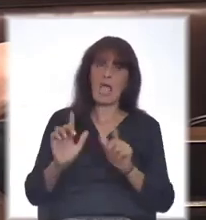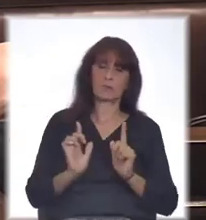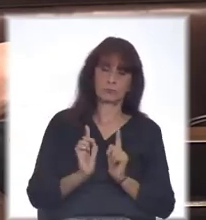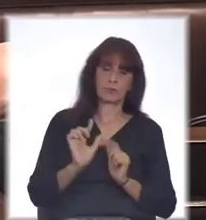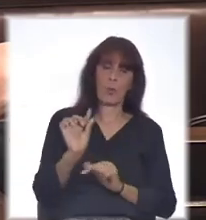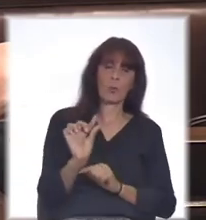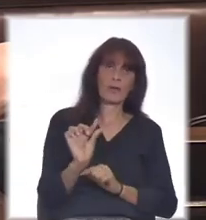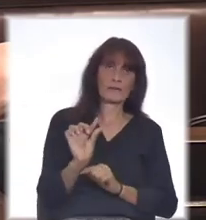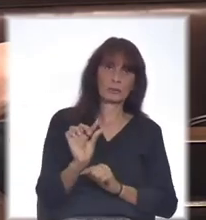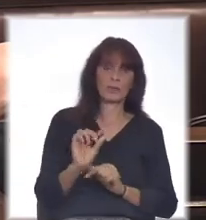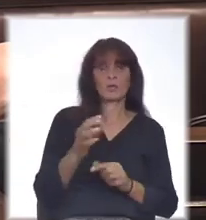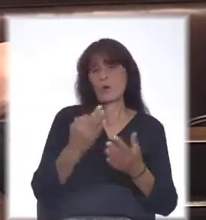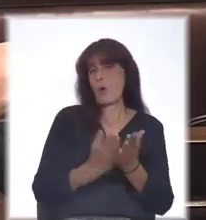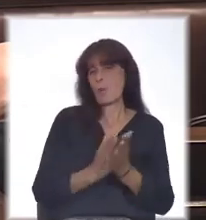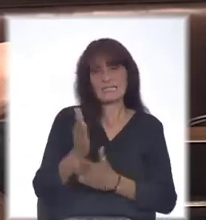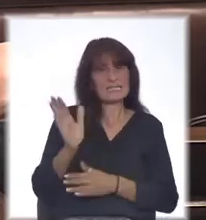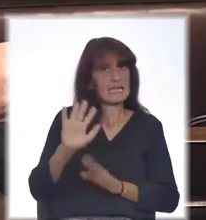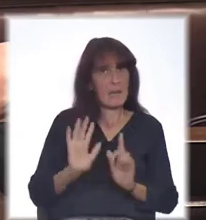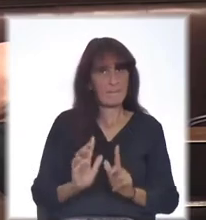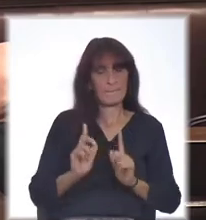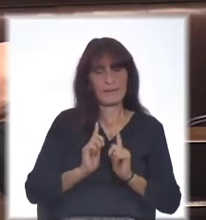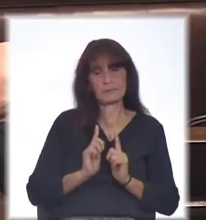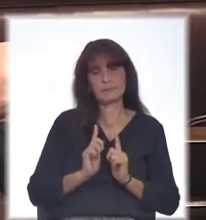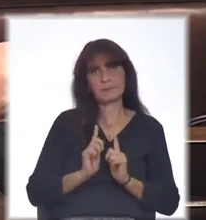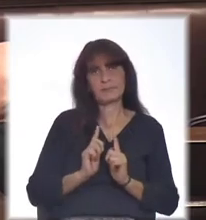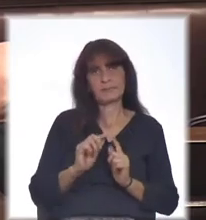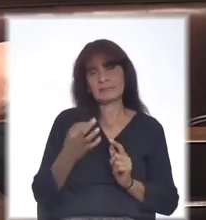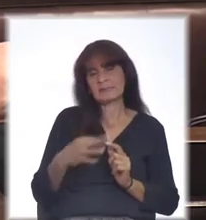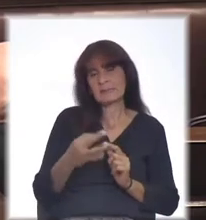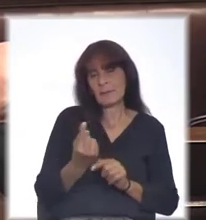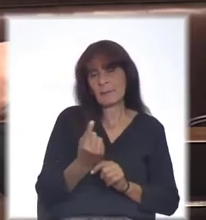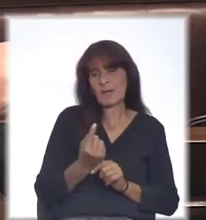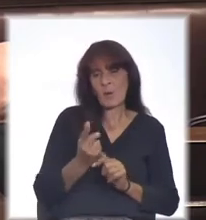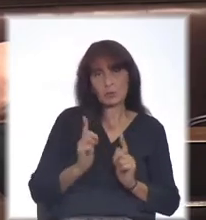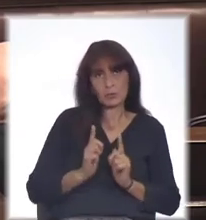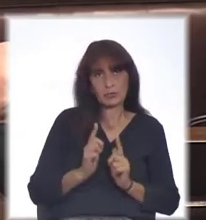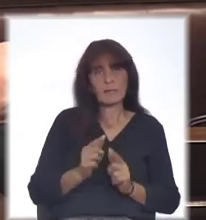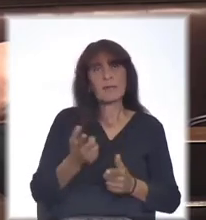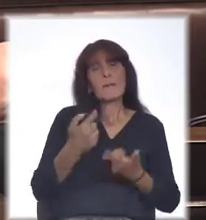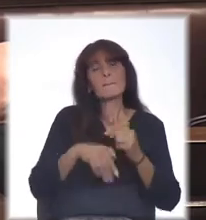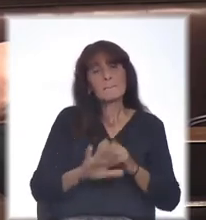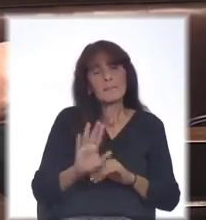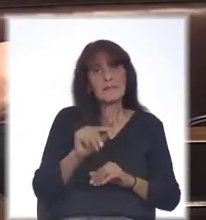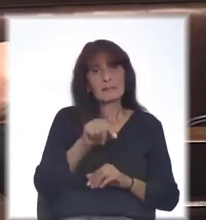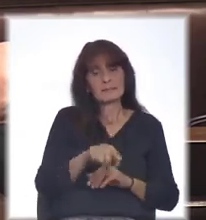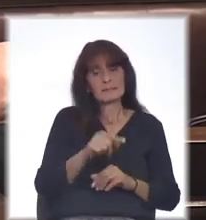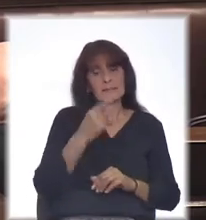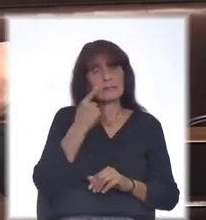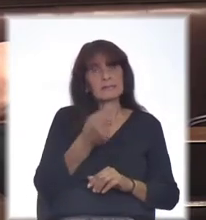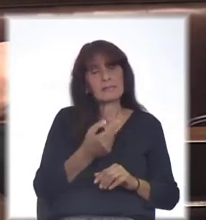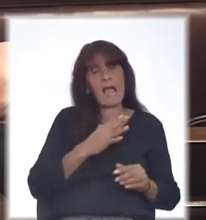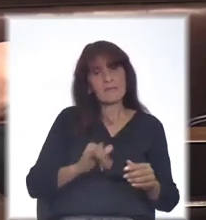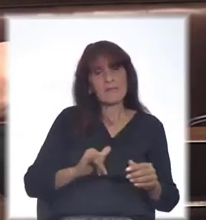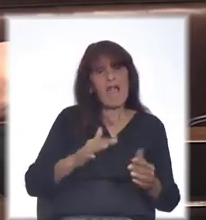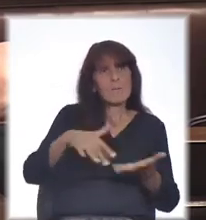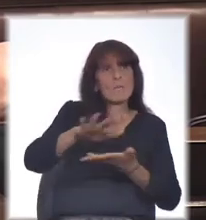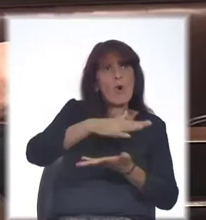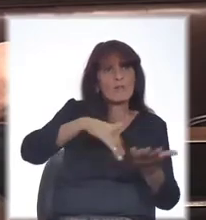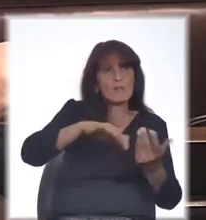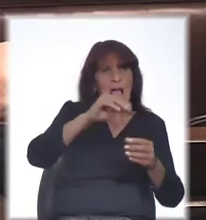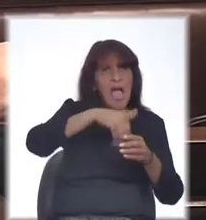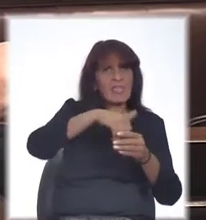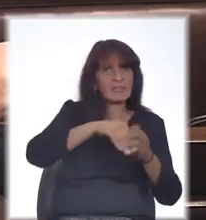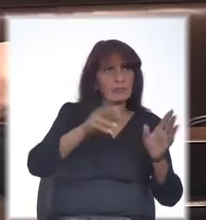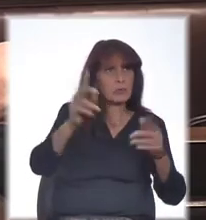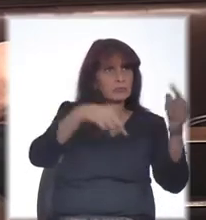y tensos minutos, como siempre eran las esperas en esos años de represión. Mientras era notorio que había movimiento interno, las